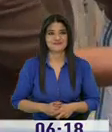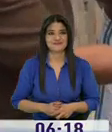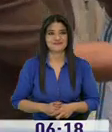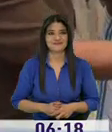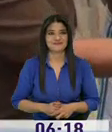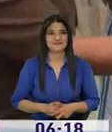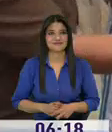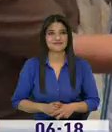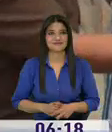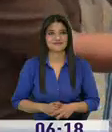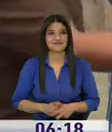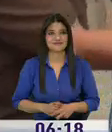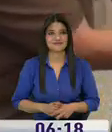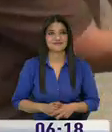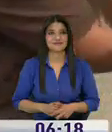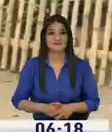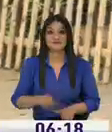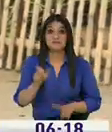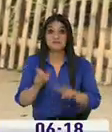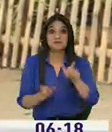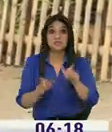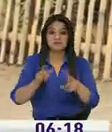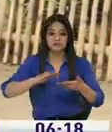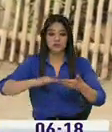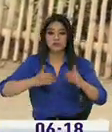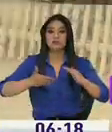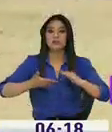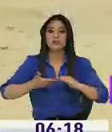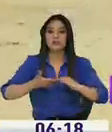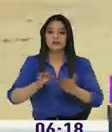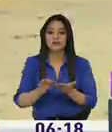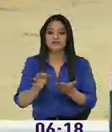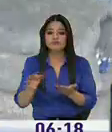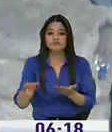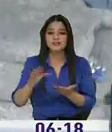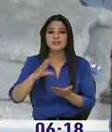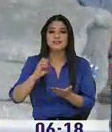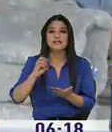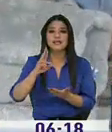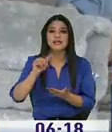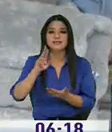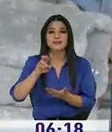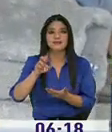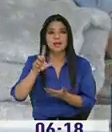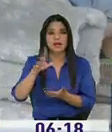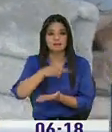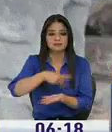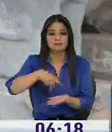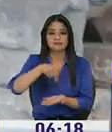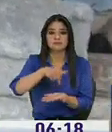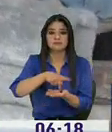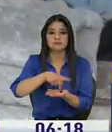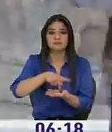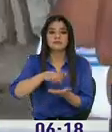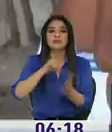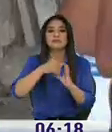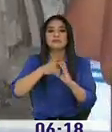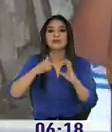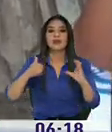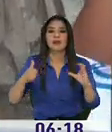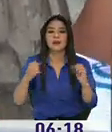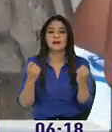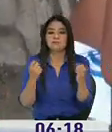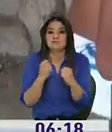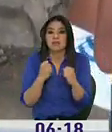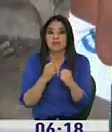alarmados así están los pobladores de la pequeña comuna seres al bellavista en la parroquia colonia del cantón santa elena por el